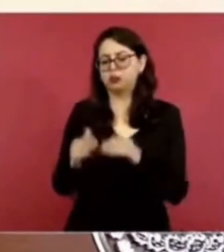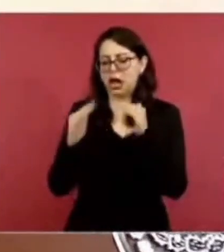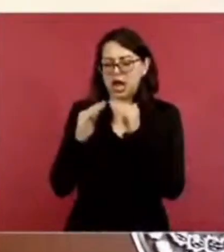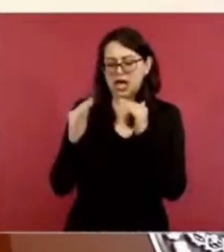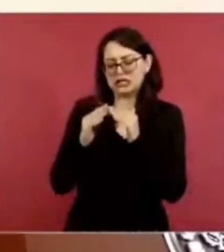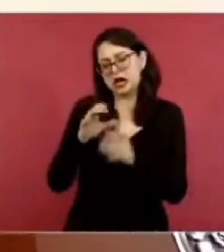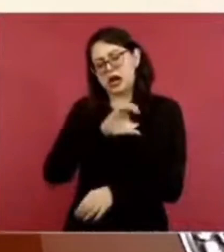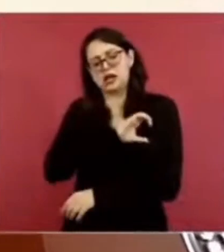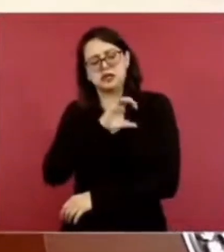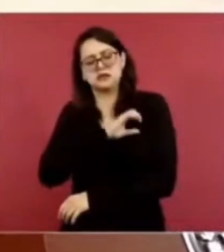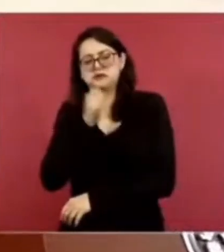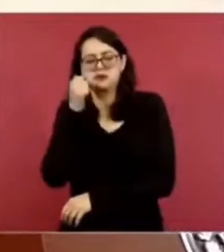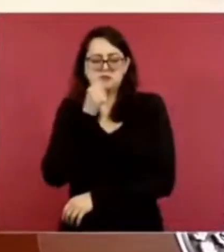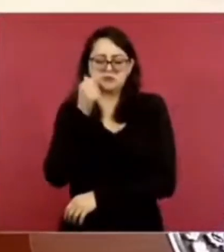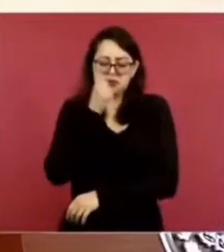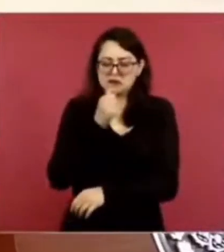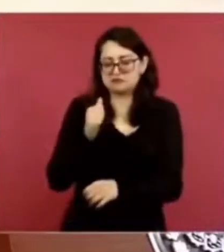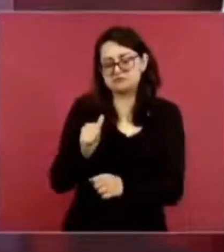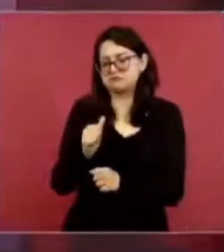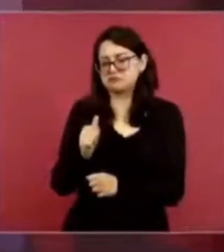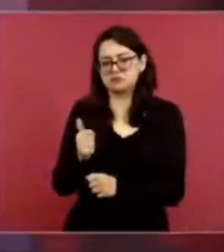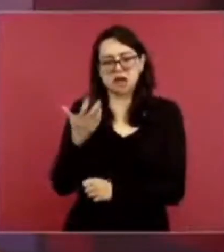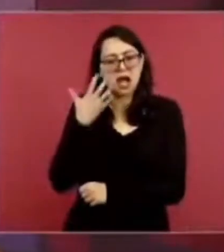¿sí?, un perrito,